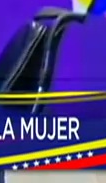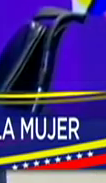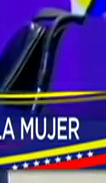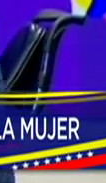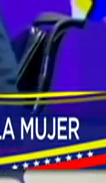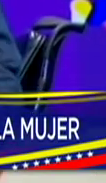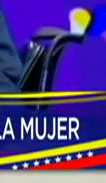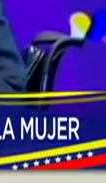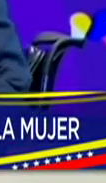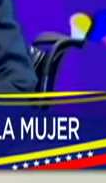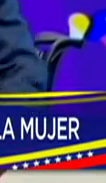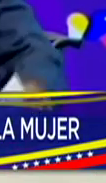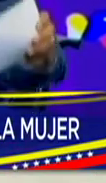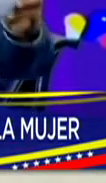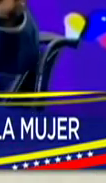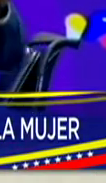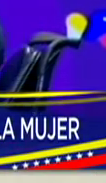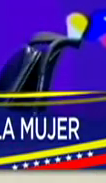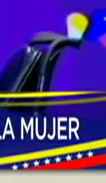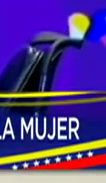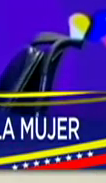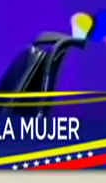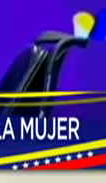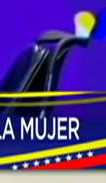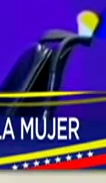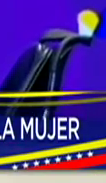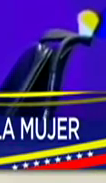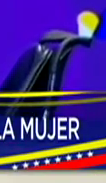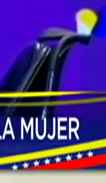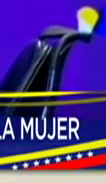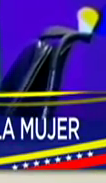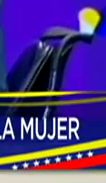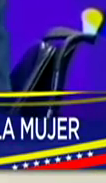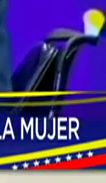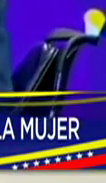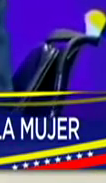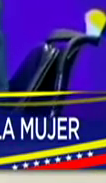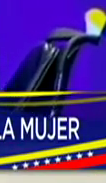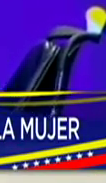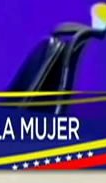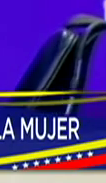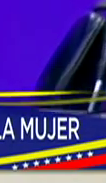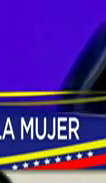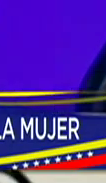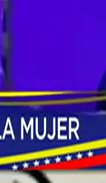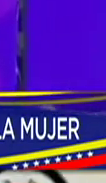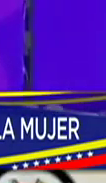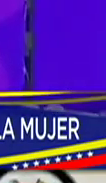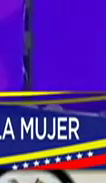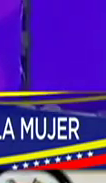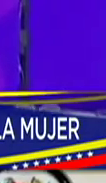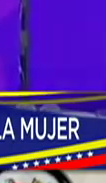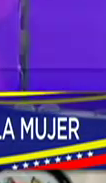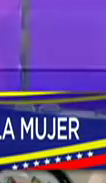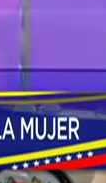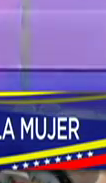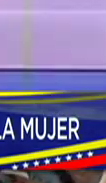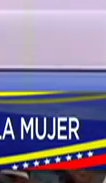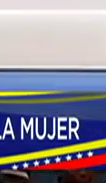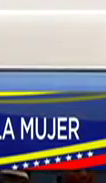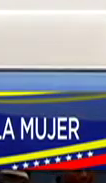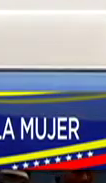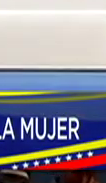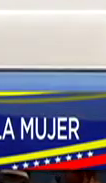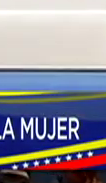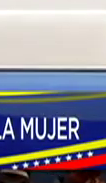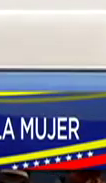Nace la gran misión Venezuela Mujer con sus 5 vértices. Poderosos, poderosos. El vértice